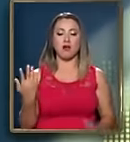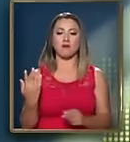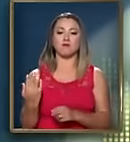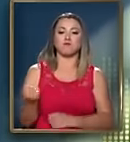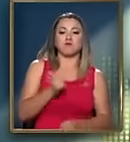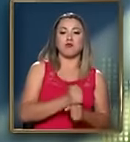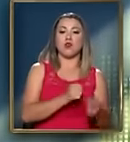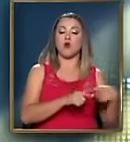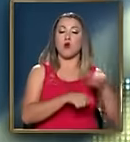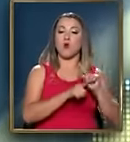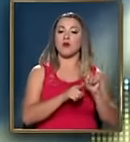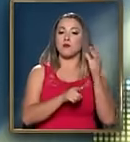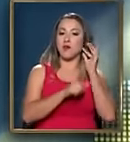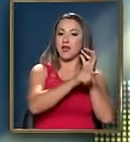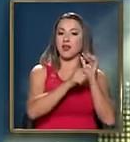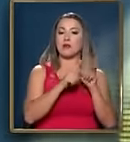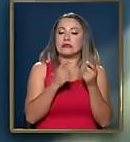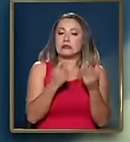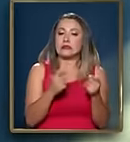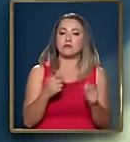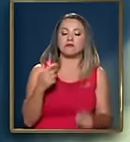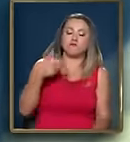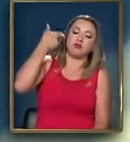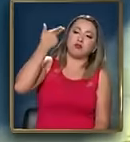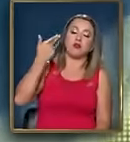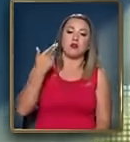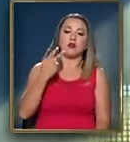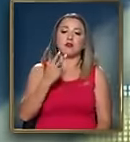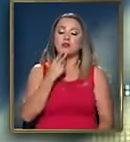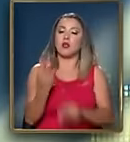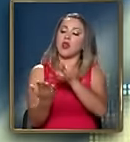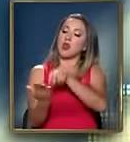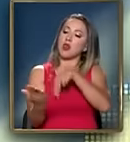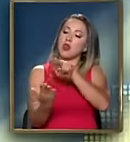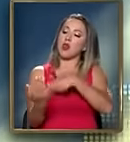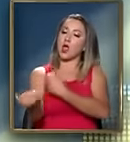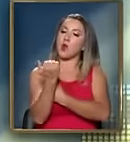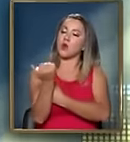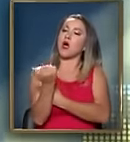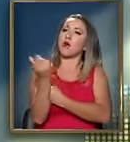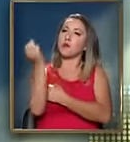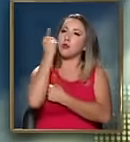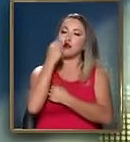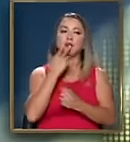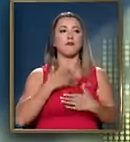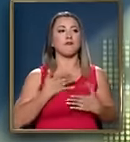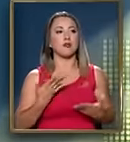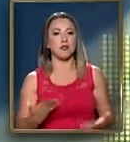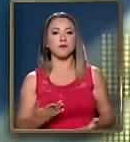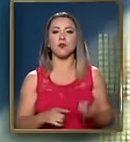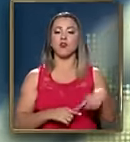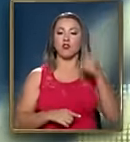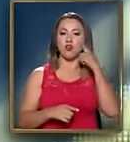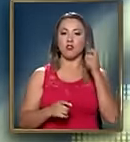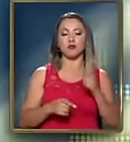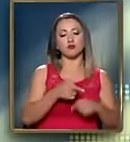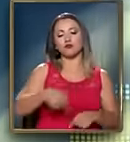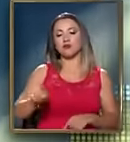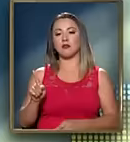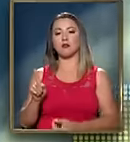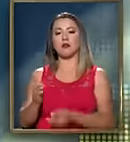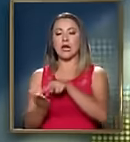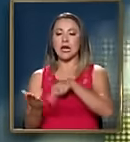ha tenido intentos de suicidio, weón. Vive leyendo libros de autoayuda, weón. El otro día me hizo leer un libro de la